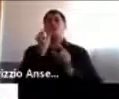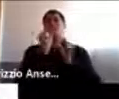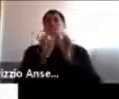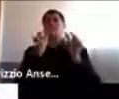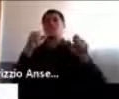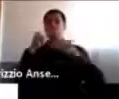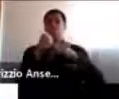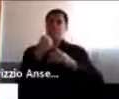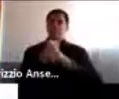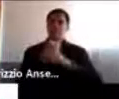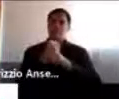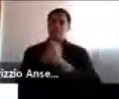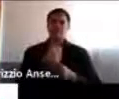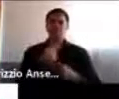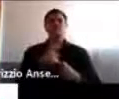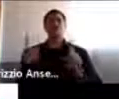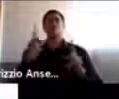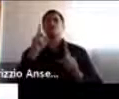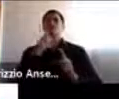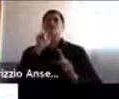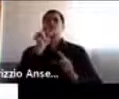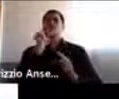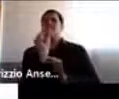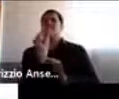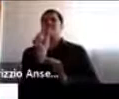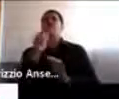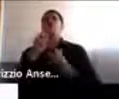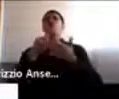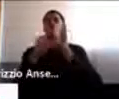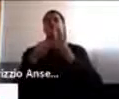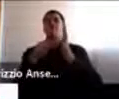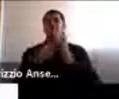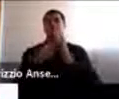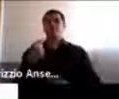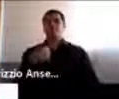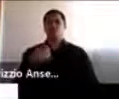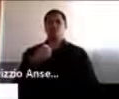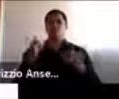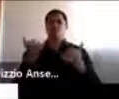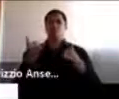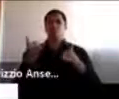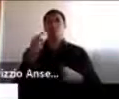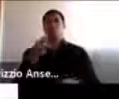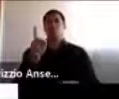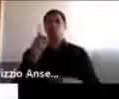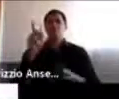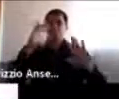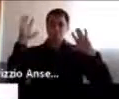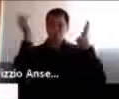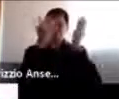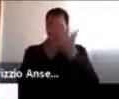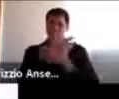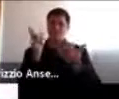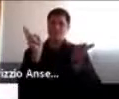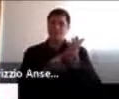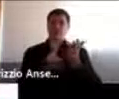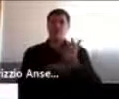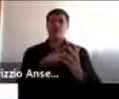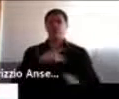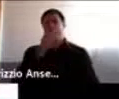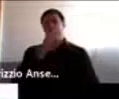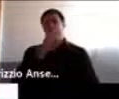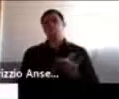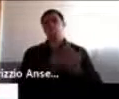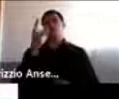y cuando nosotros vemos ahí por ejemplo que esto fue yo jugué no era una confusión real pero que la U por ejemplo en este caso el niño la